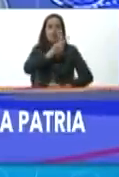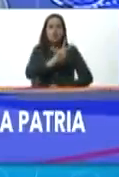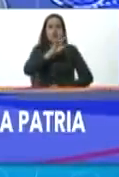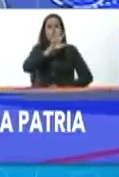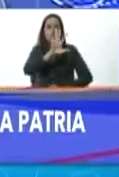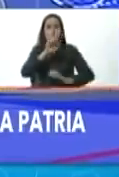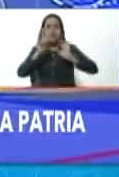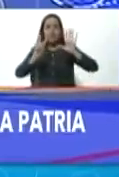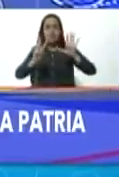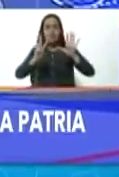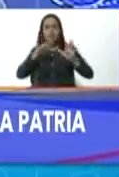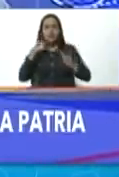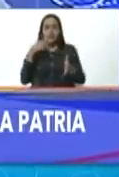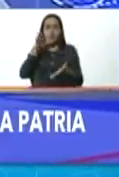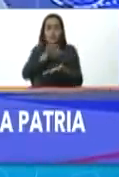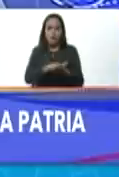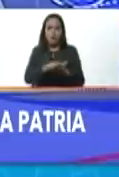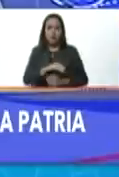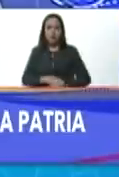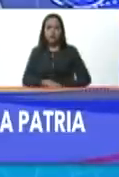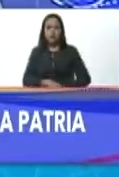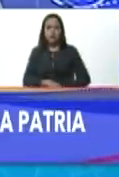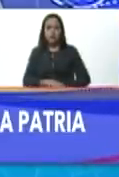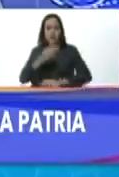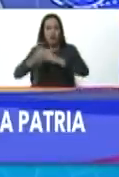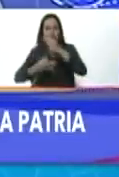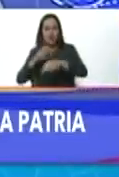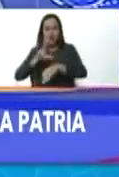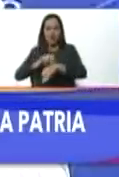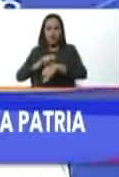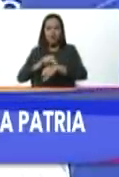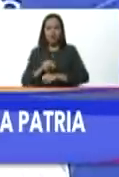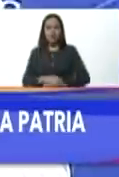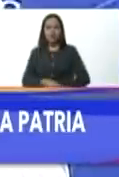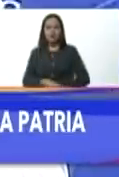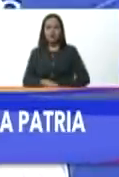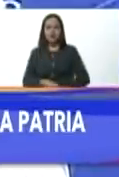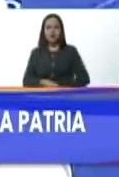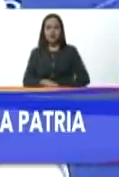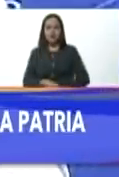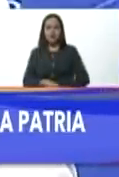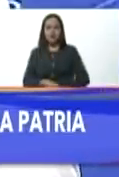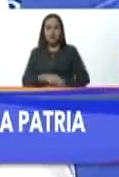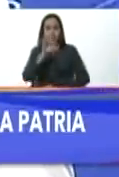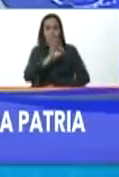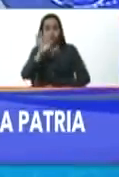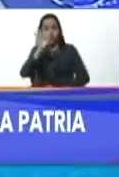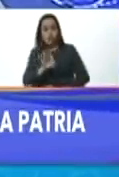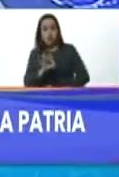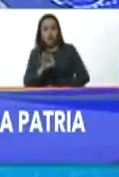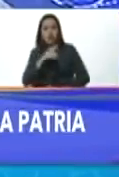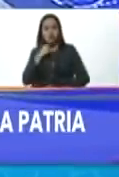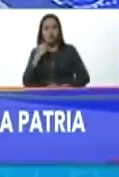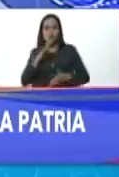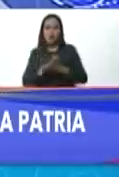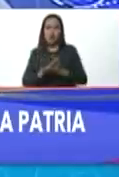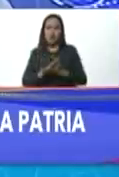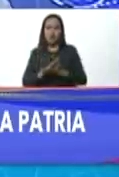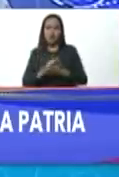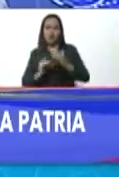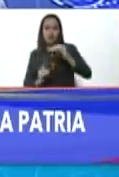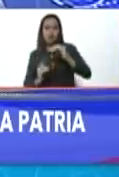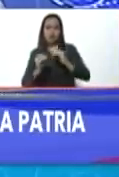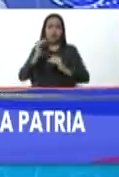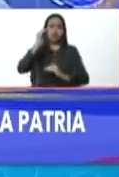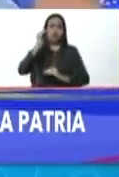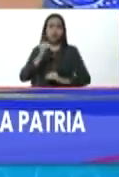4.257 fallecidos. Me explicaba el doctor Alvarado que la tasa de mortalidad es muy alta.